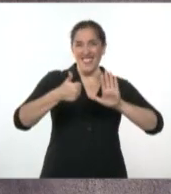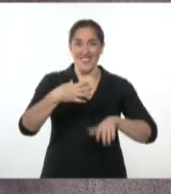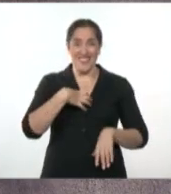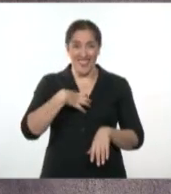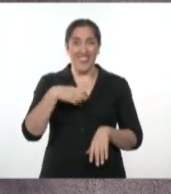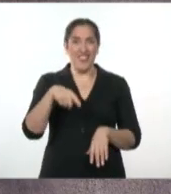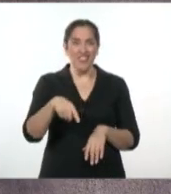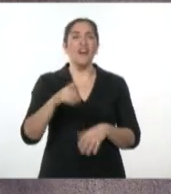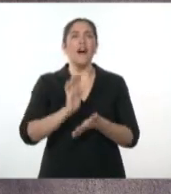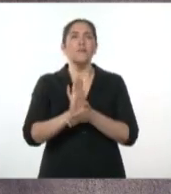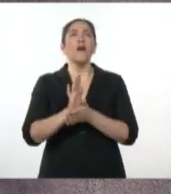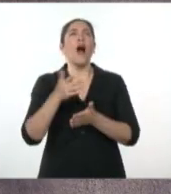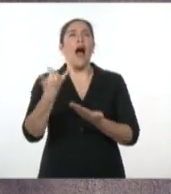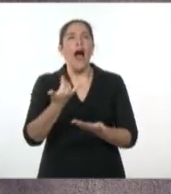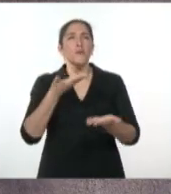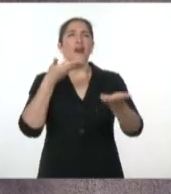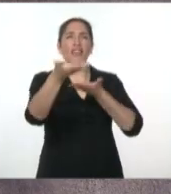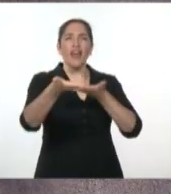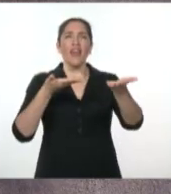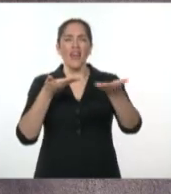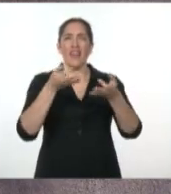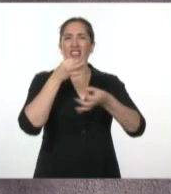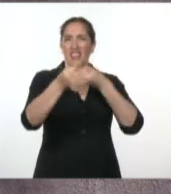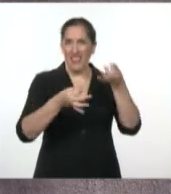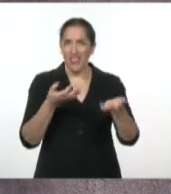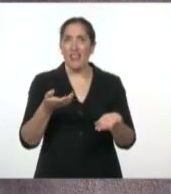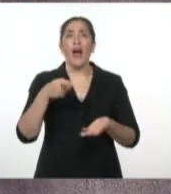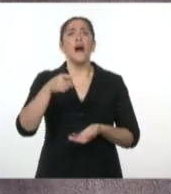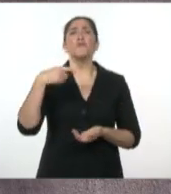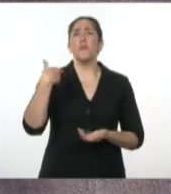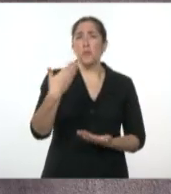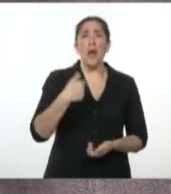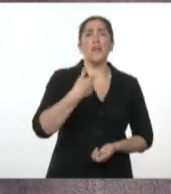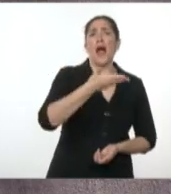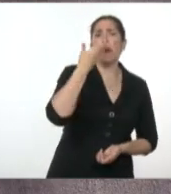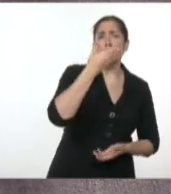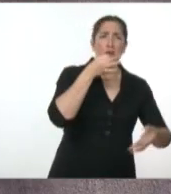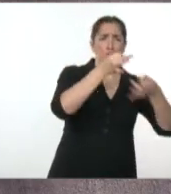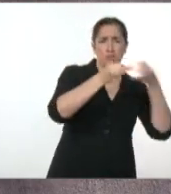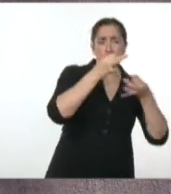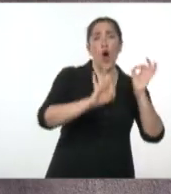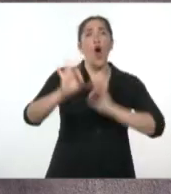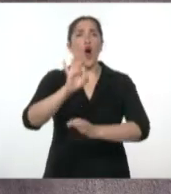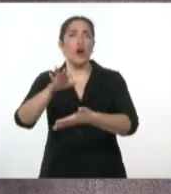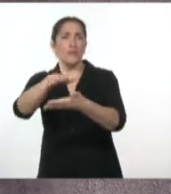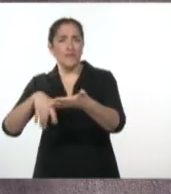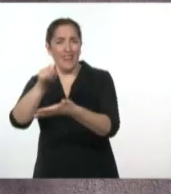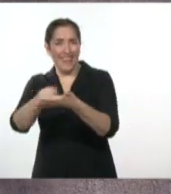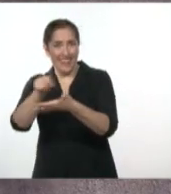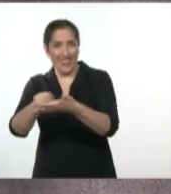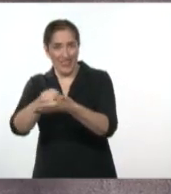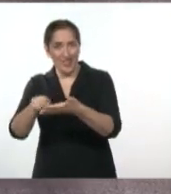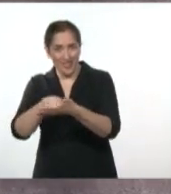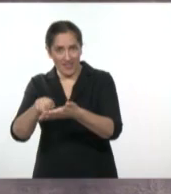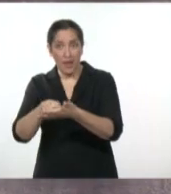para que veamos cómo la argumentación no solo está presente en la oralidad, sino que también está presente en la escritura y en estos